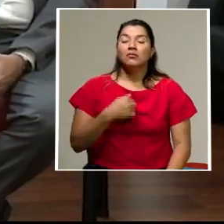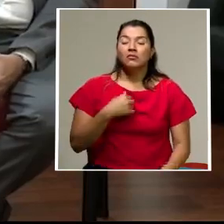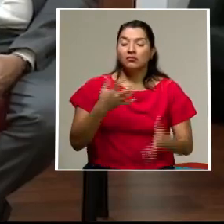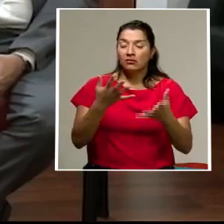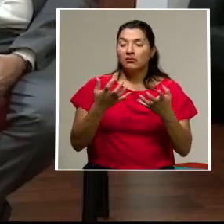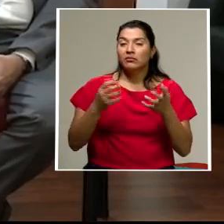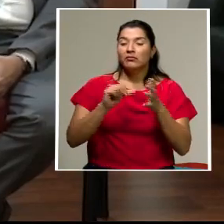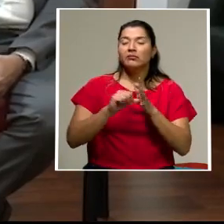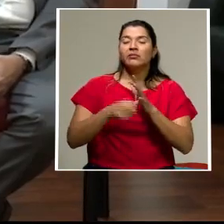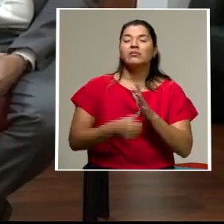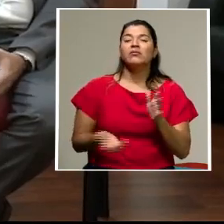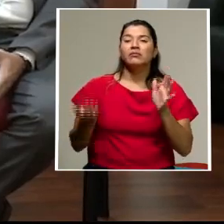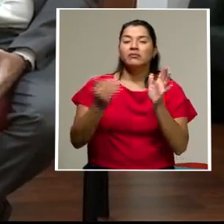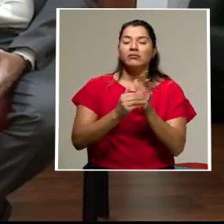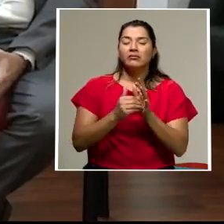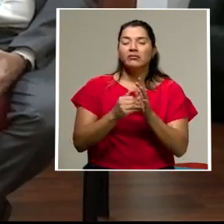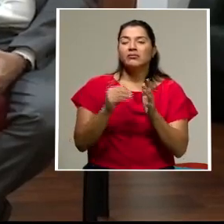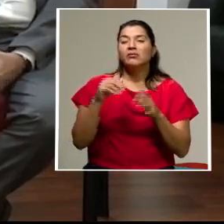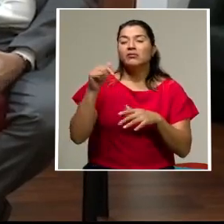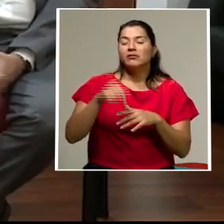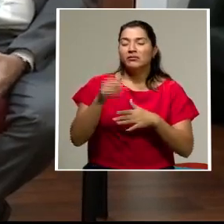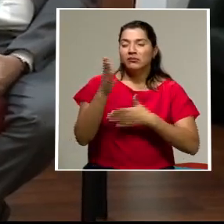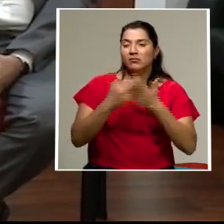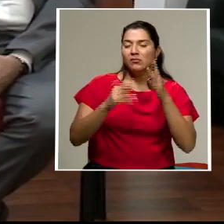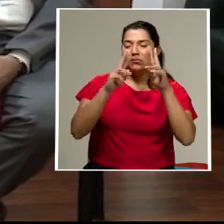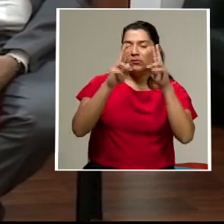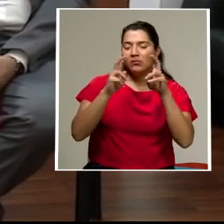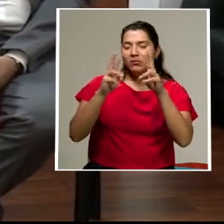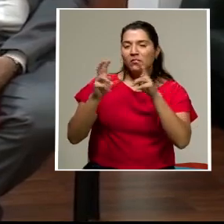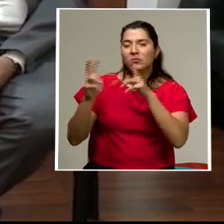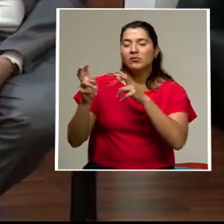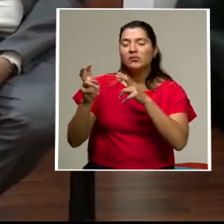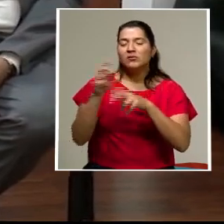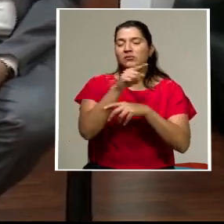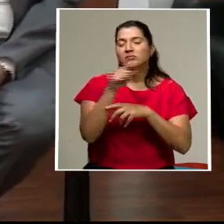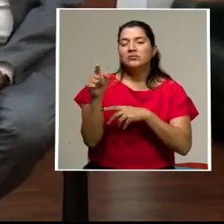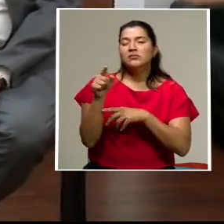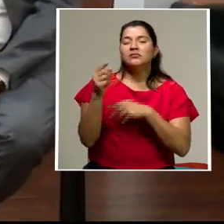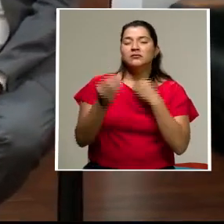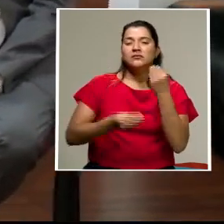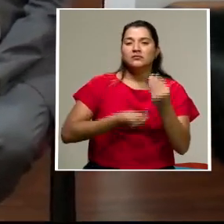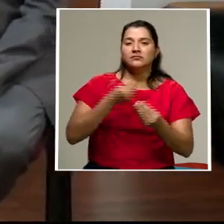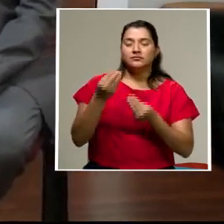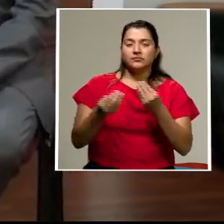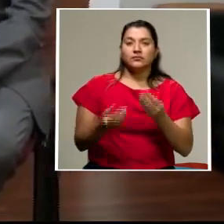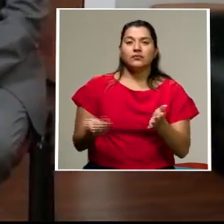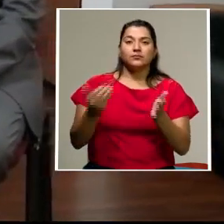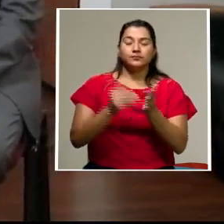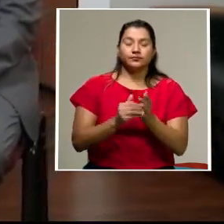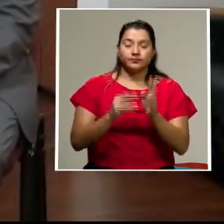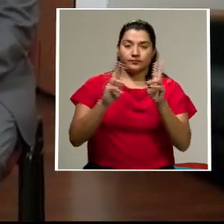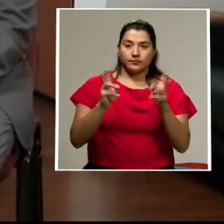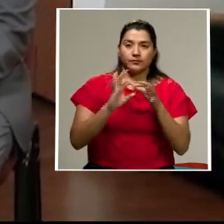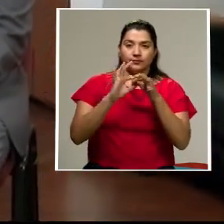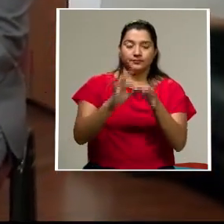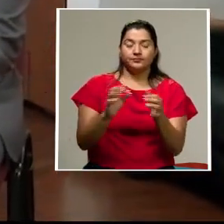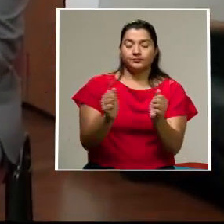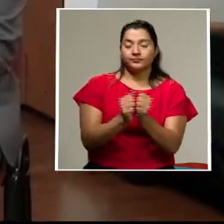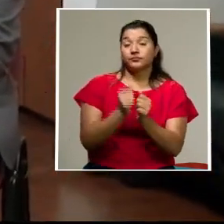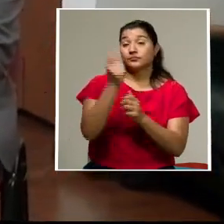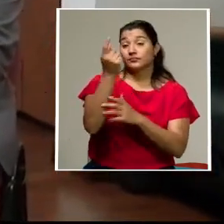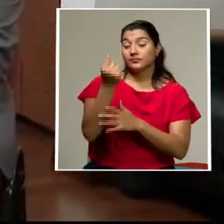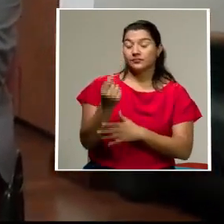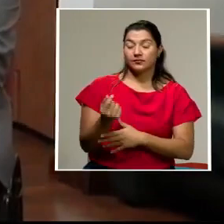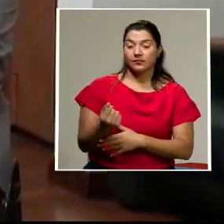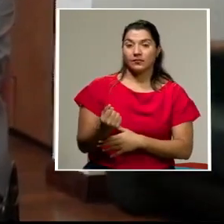enfatizar nuevamente que hoy algunos titulares estos días han generado otra vez el tema asociado al esquema salarial